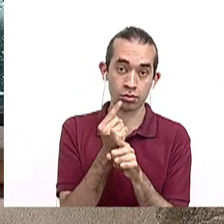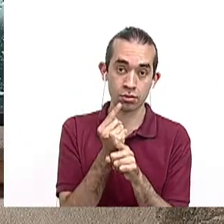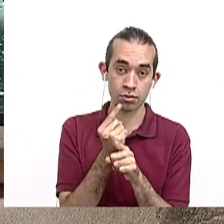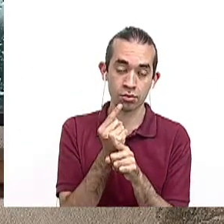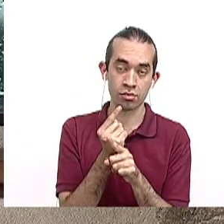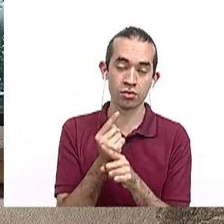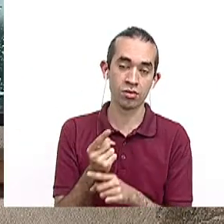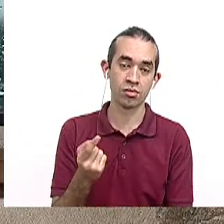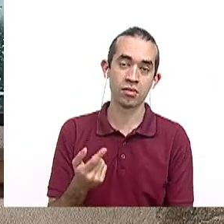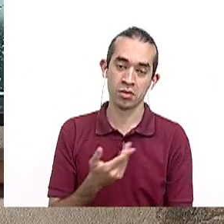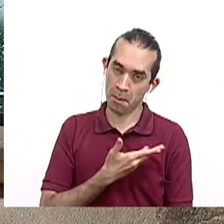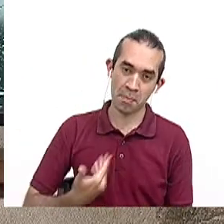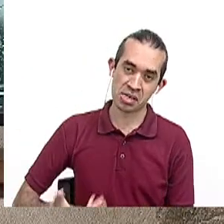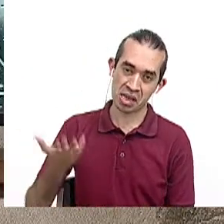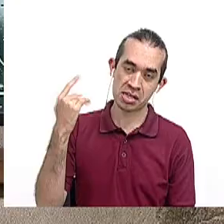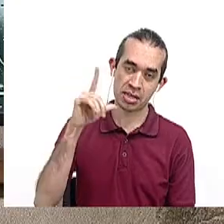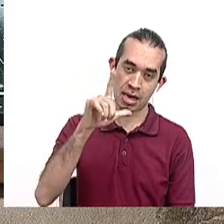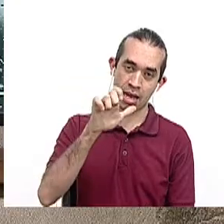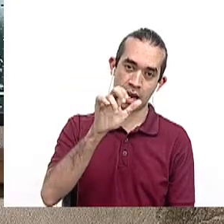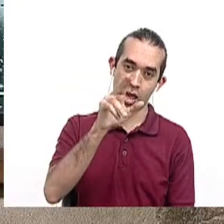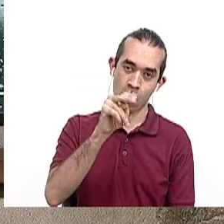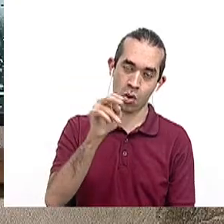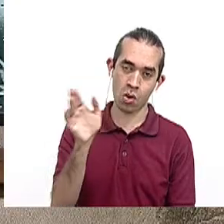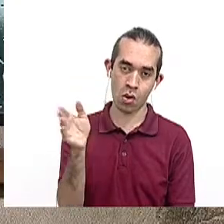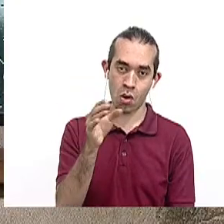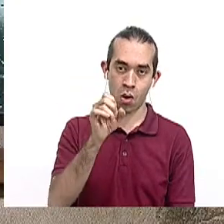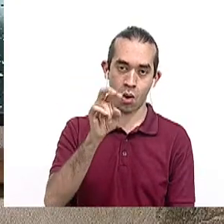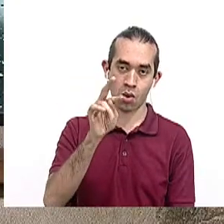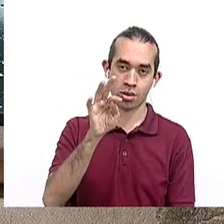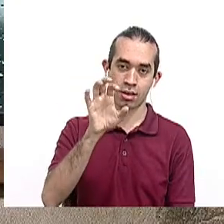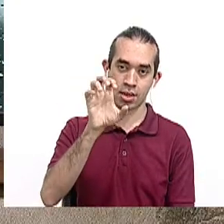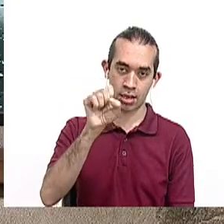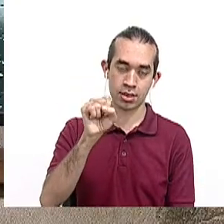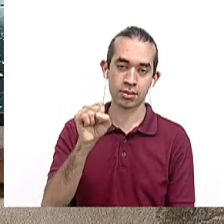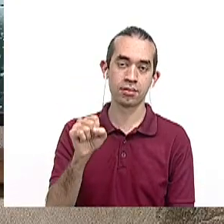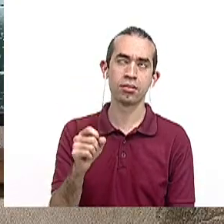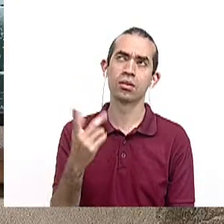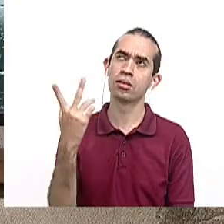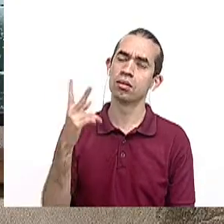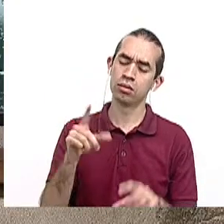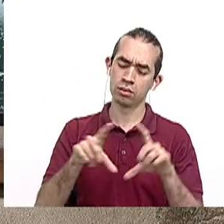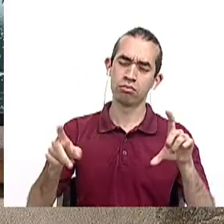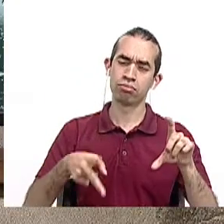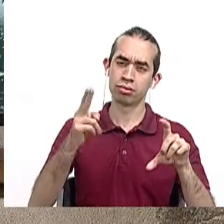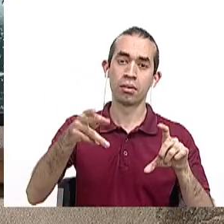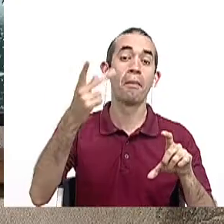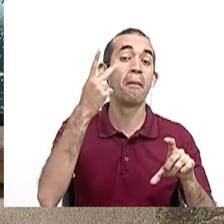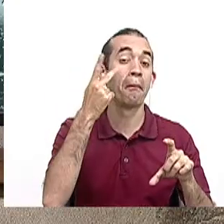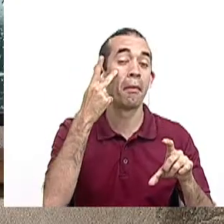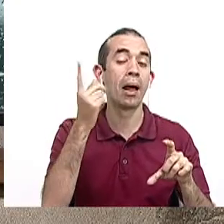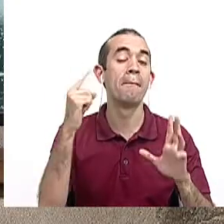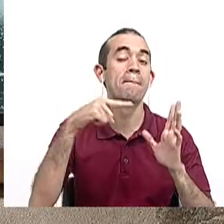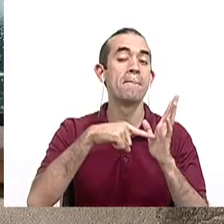a don León Cortés Castro. Ese monumento fue inaugurado, imagínese usted, Kaina, en